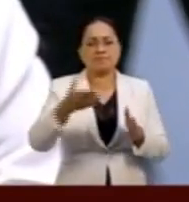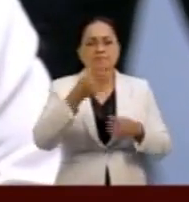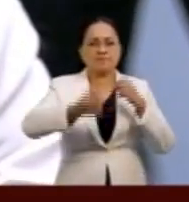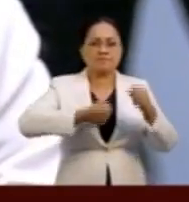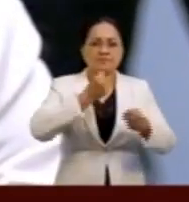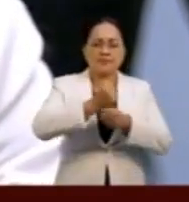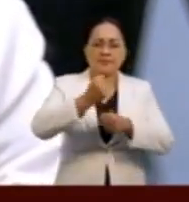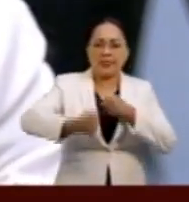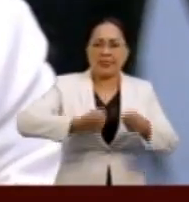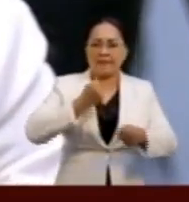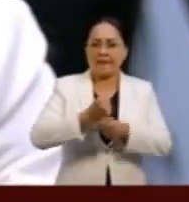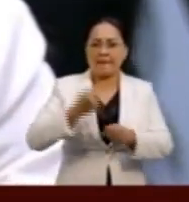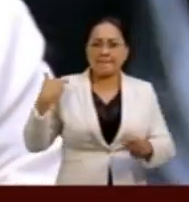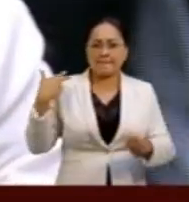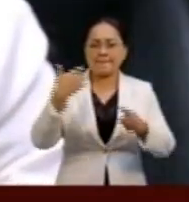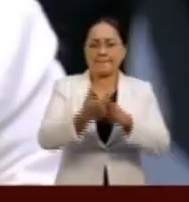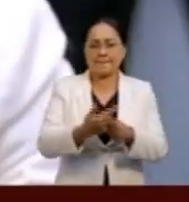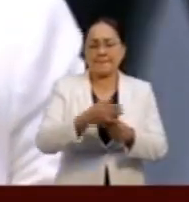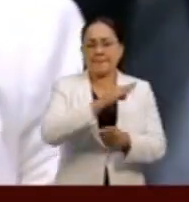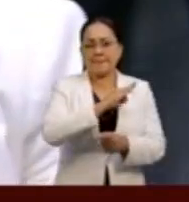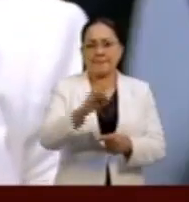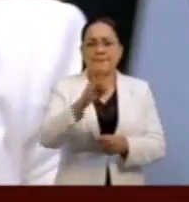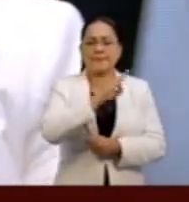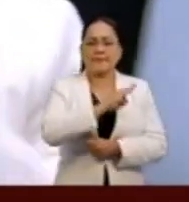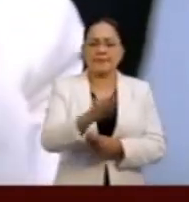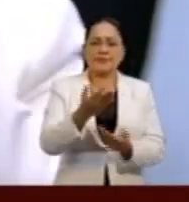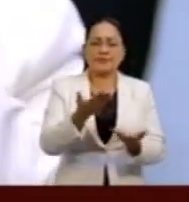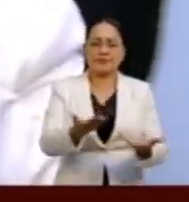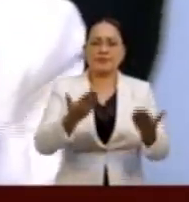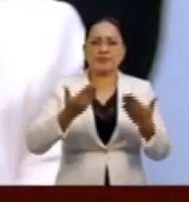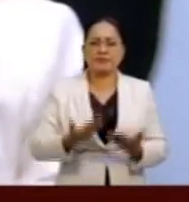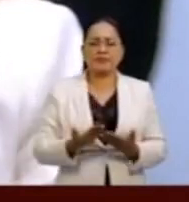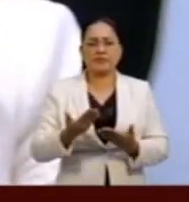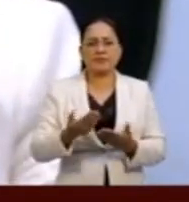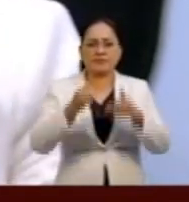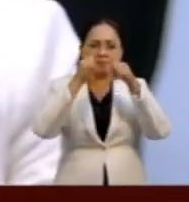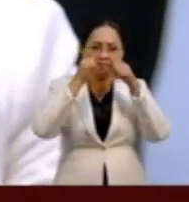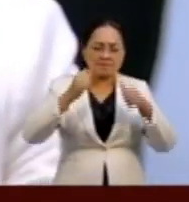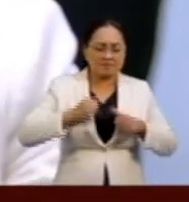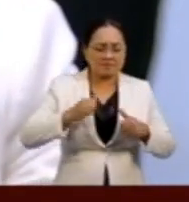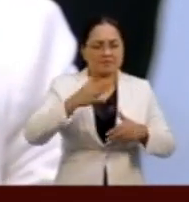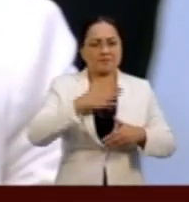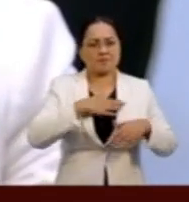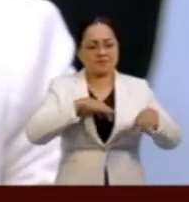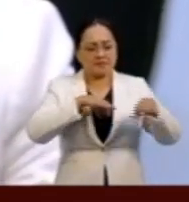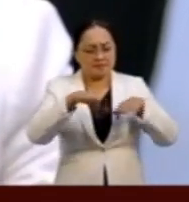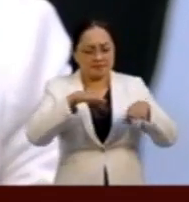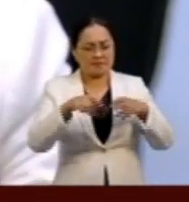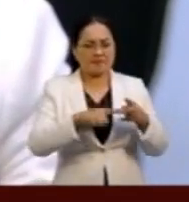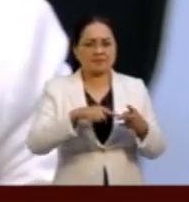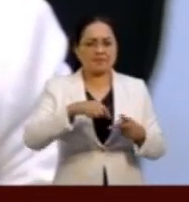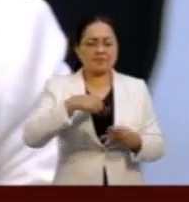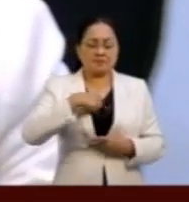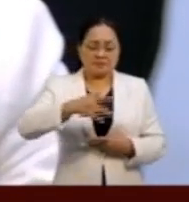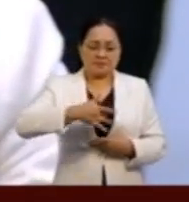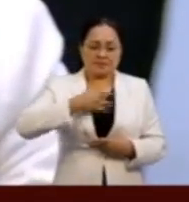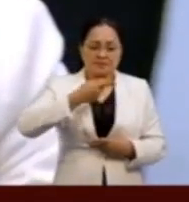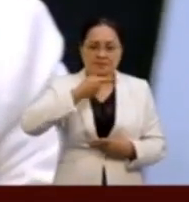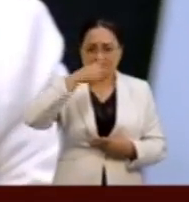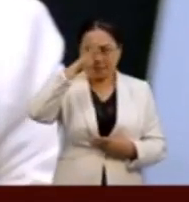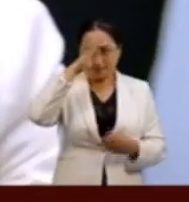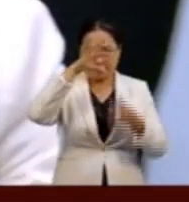años se tomara en cuenta el trabajo, la congruencia,